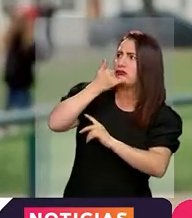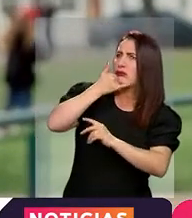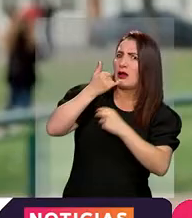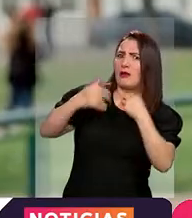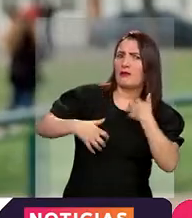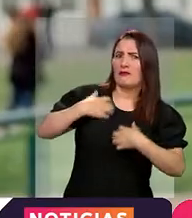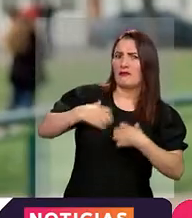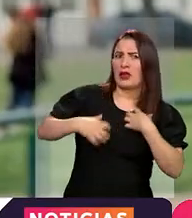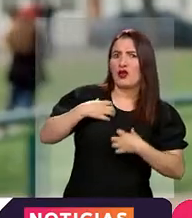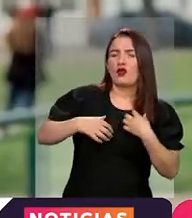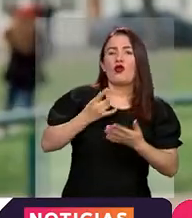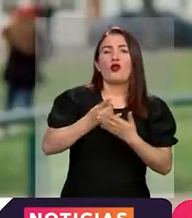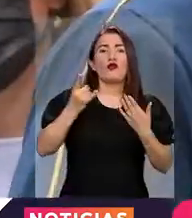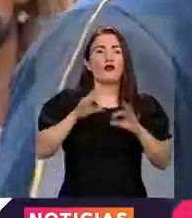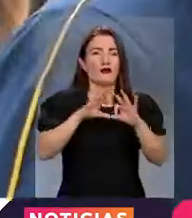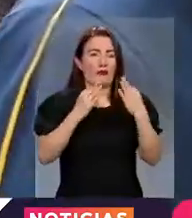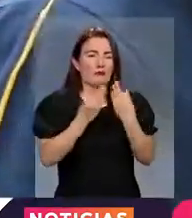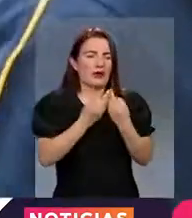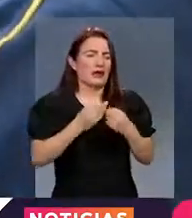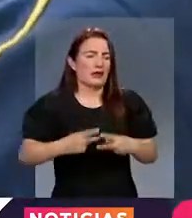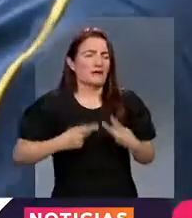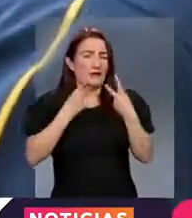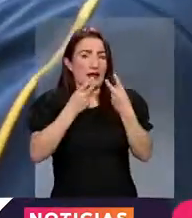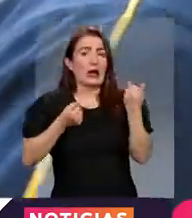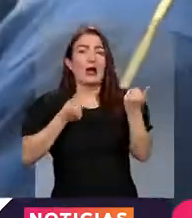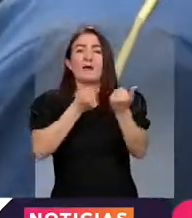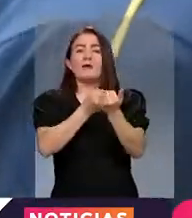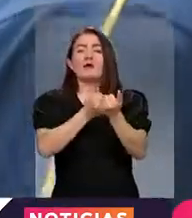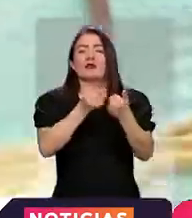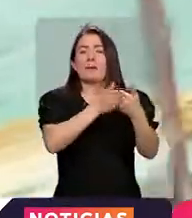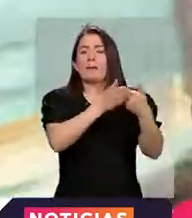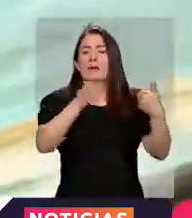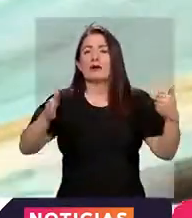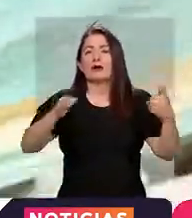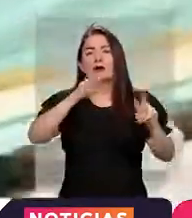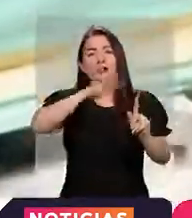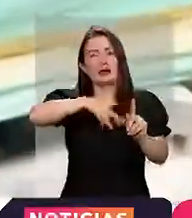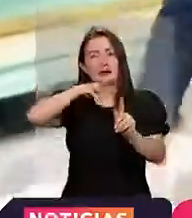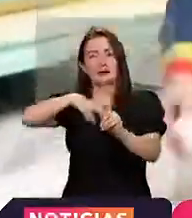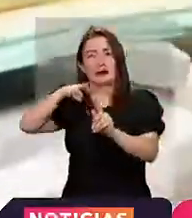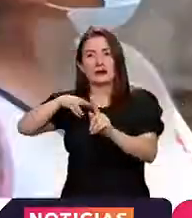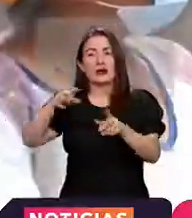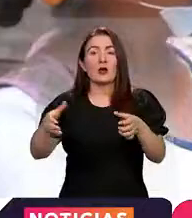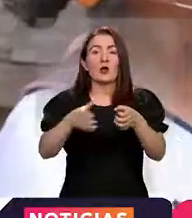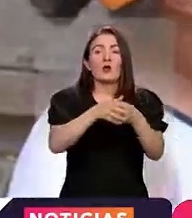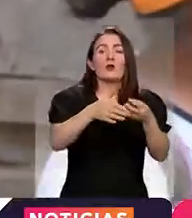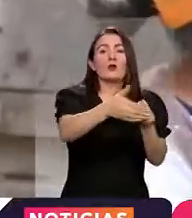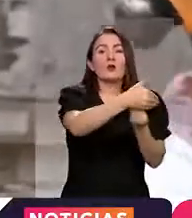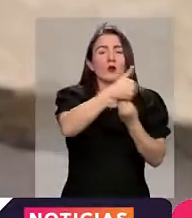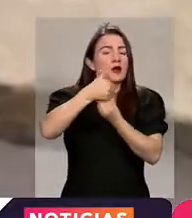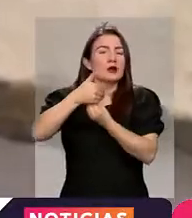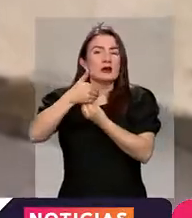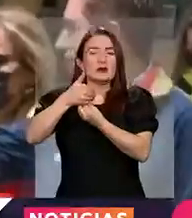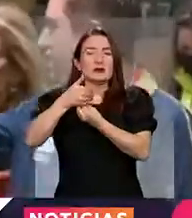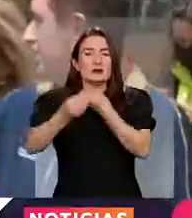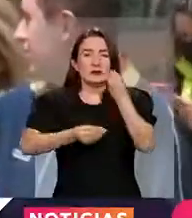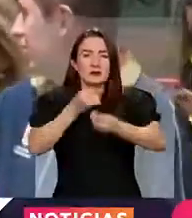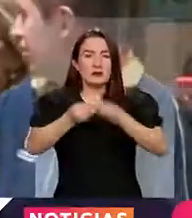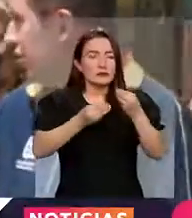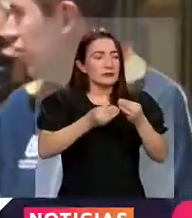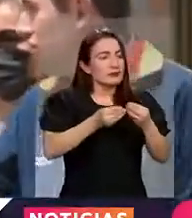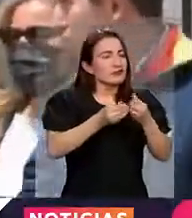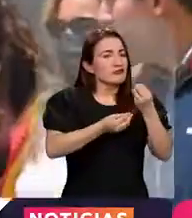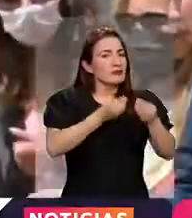o incluso a su vida el apoyo será hasta por un periodo de tres meses mientras la unidad de protección toma las medidas correspondientes